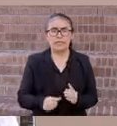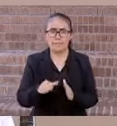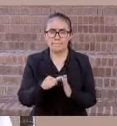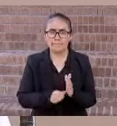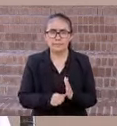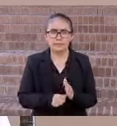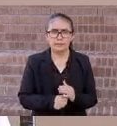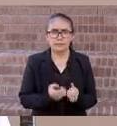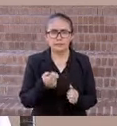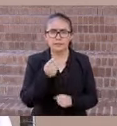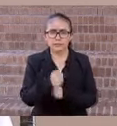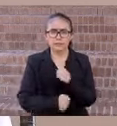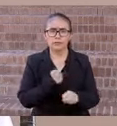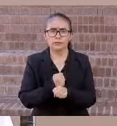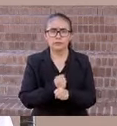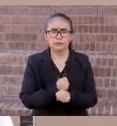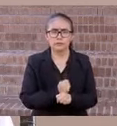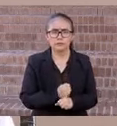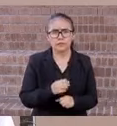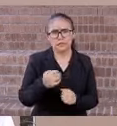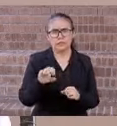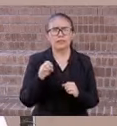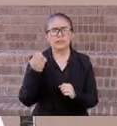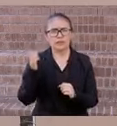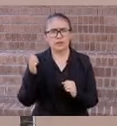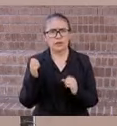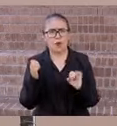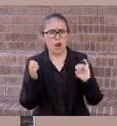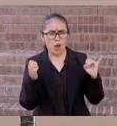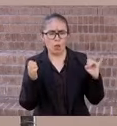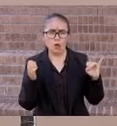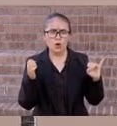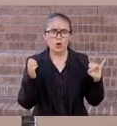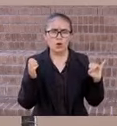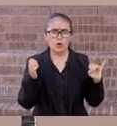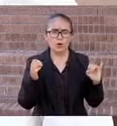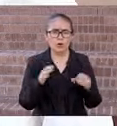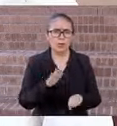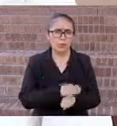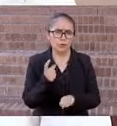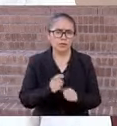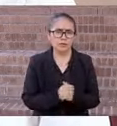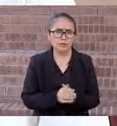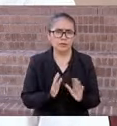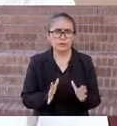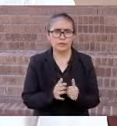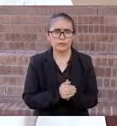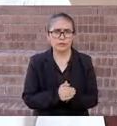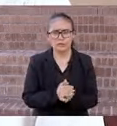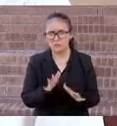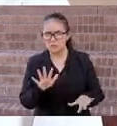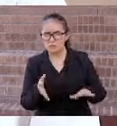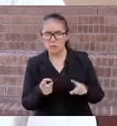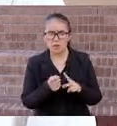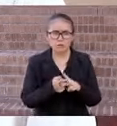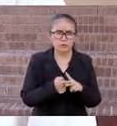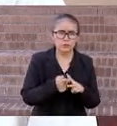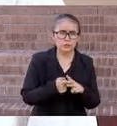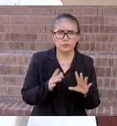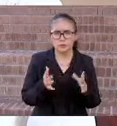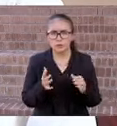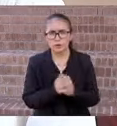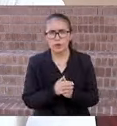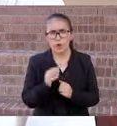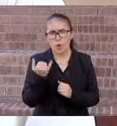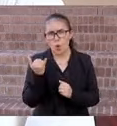este año de enero a julio porque ya tenemos el cálculo de